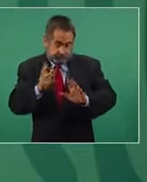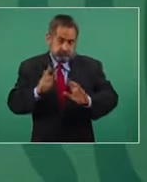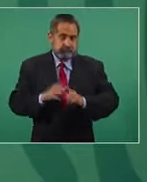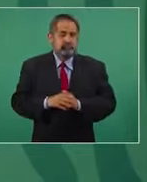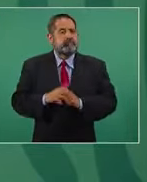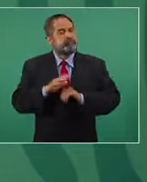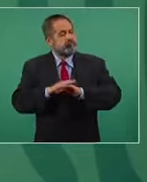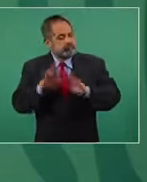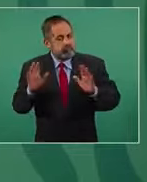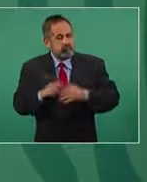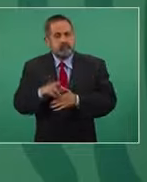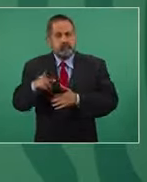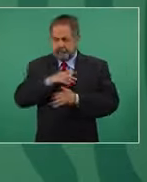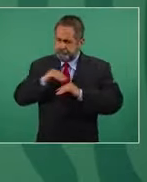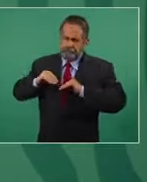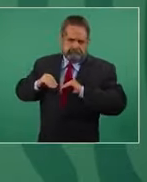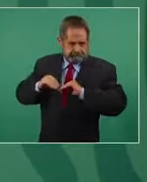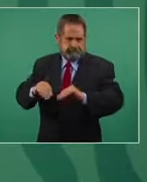entonces pues actuar.